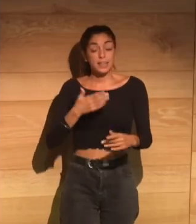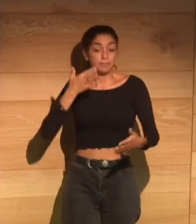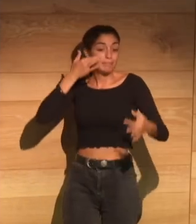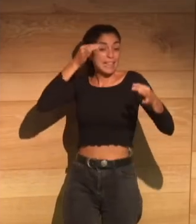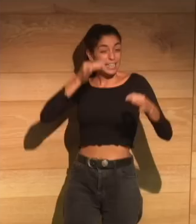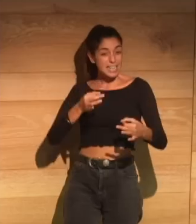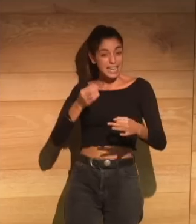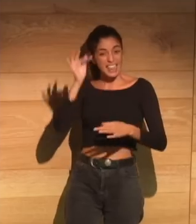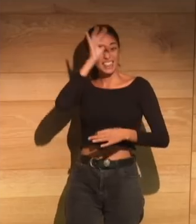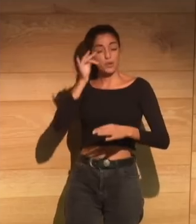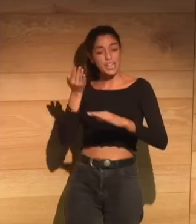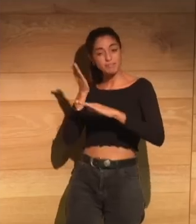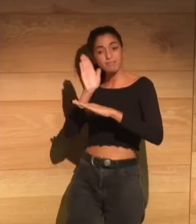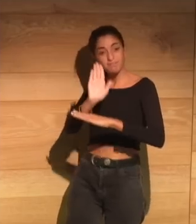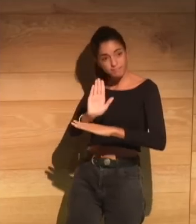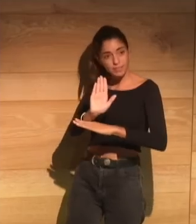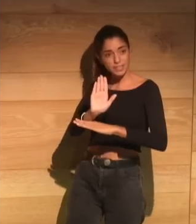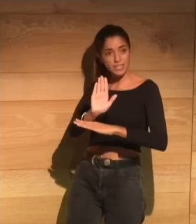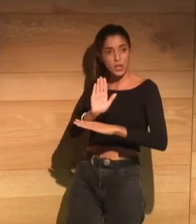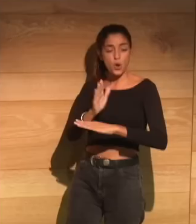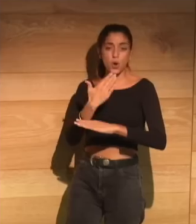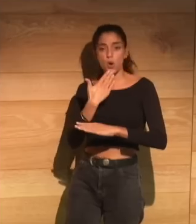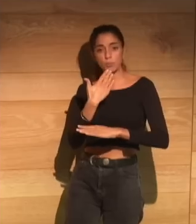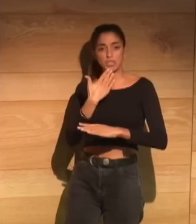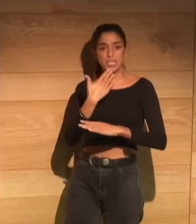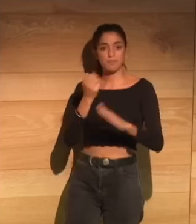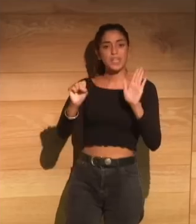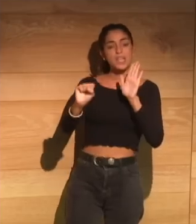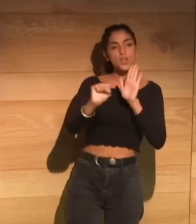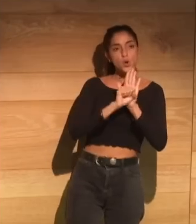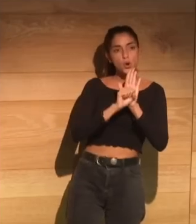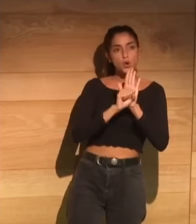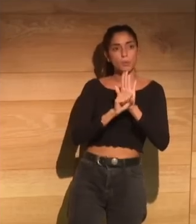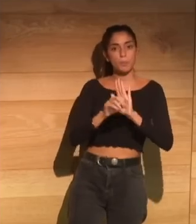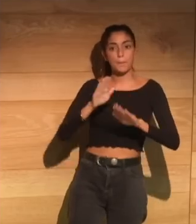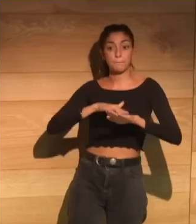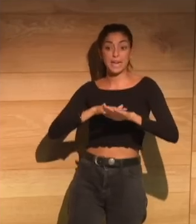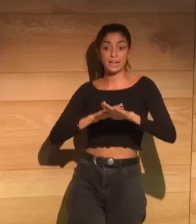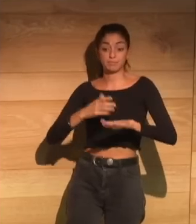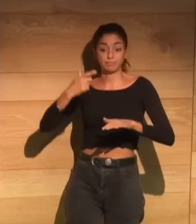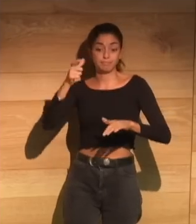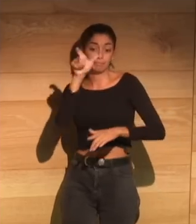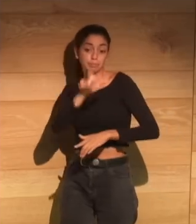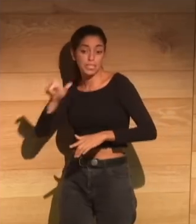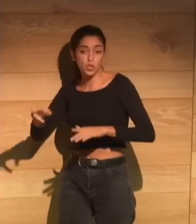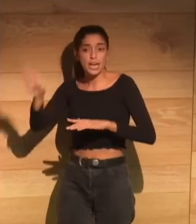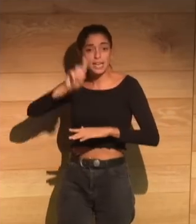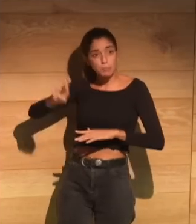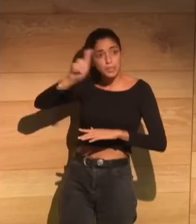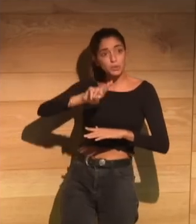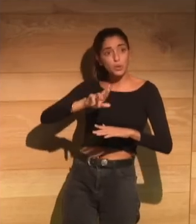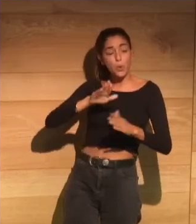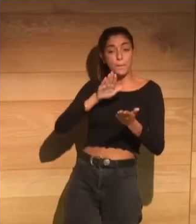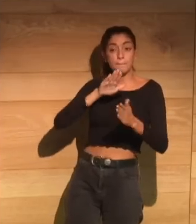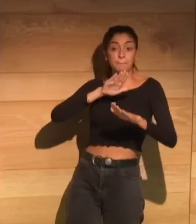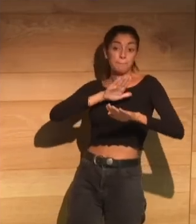realidad que sea de alguna forma lo suficientemente iconográfica como para que se repita de un ser humano a otro sin que pierda un exceso de